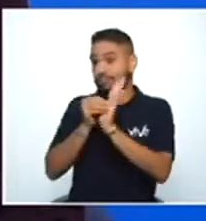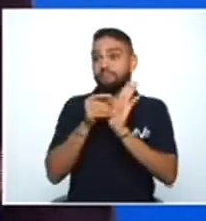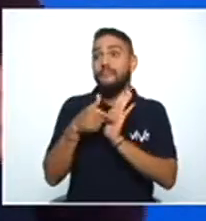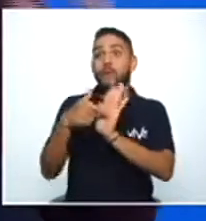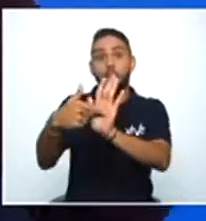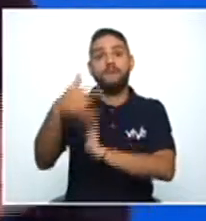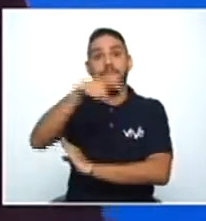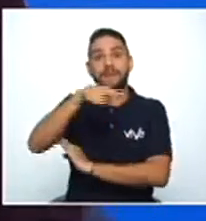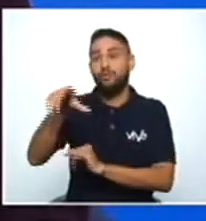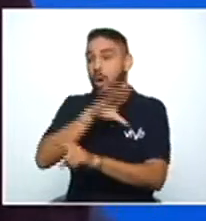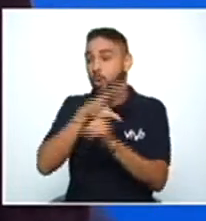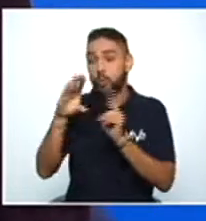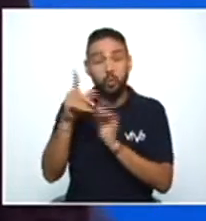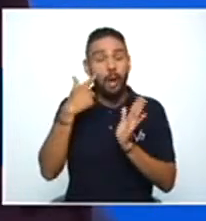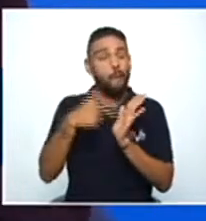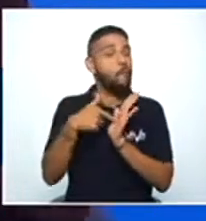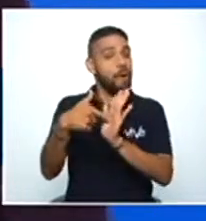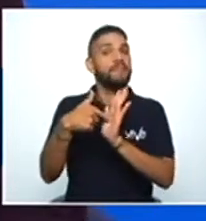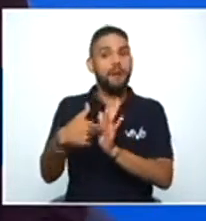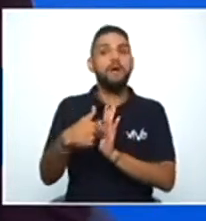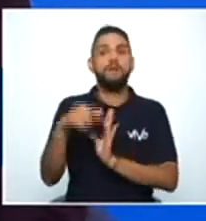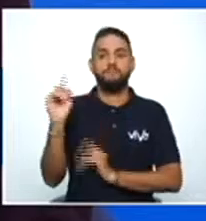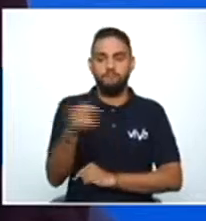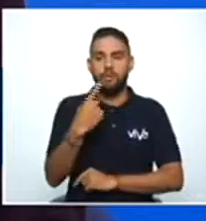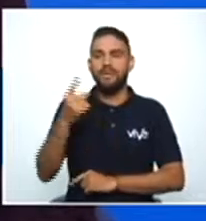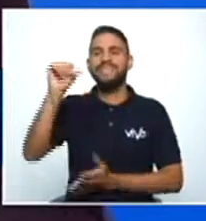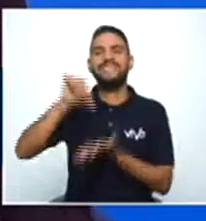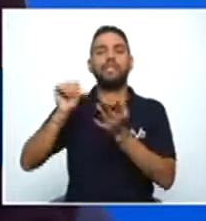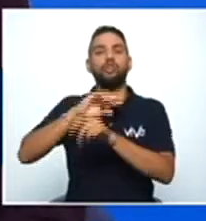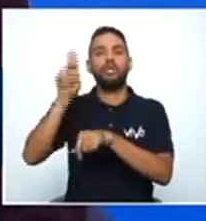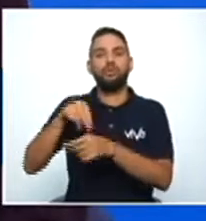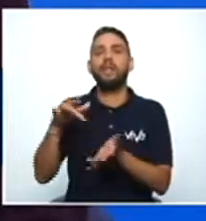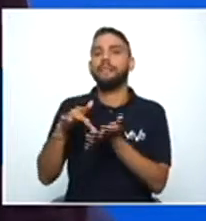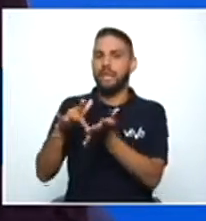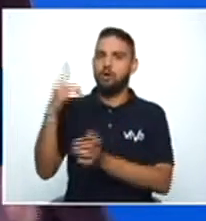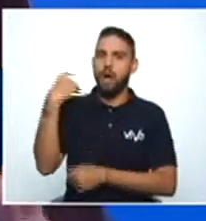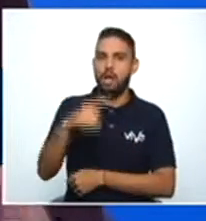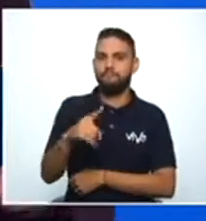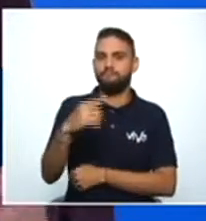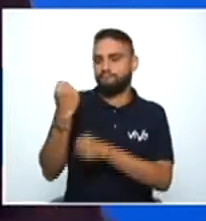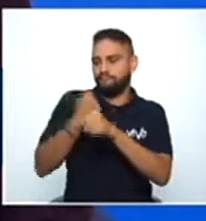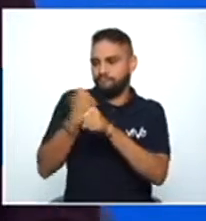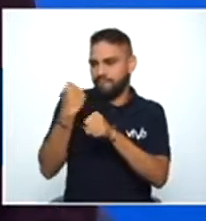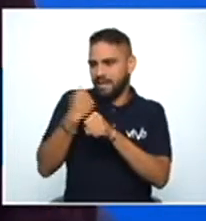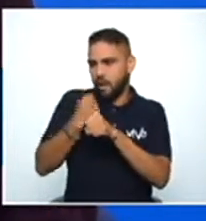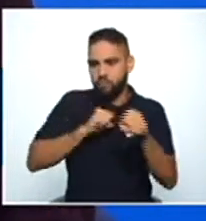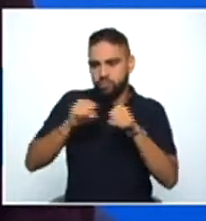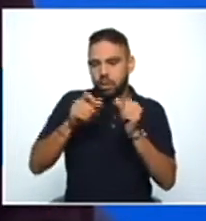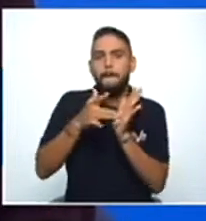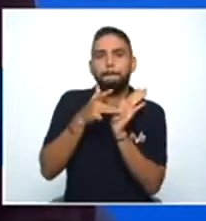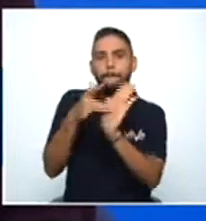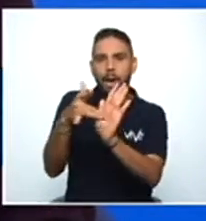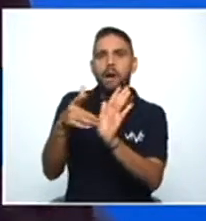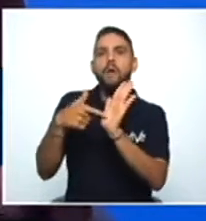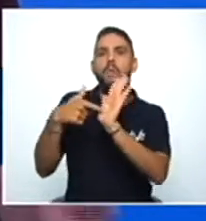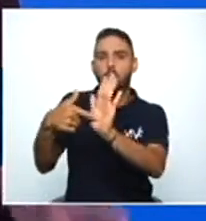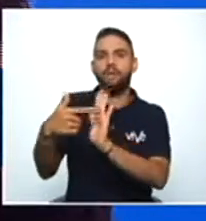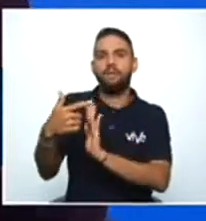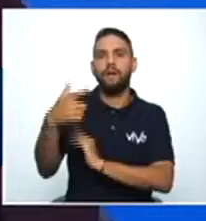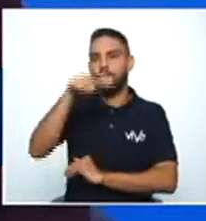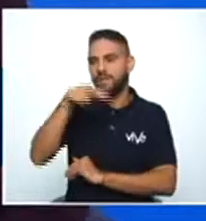nuestros cultores de distintos ámbitos nosotros como centro nacional del disco tenemos publicada estas obras y queremos también establecer mayor enlace con